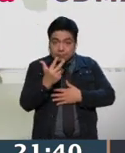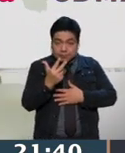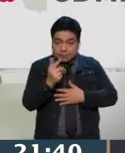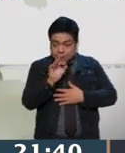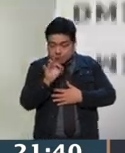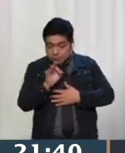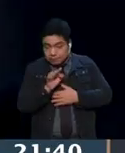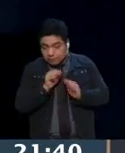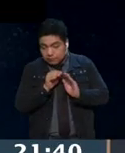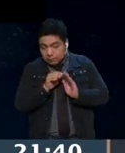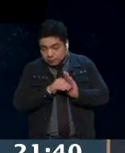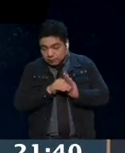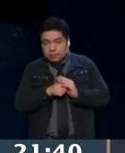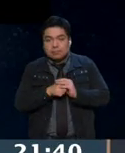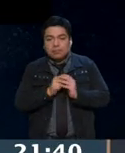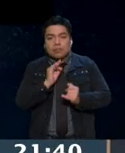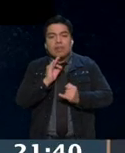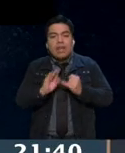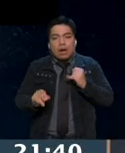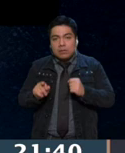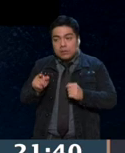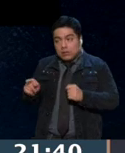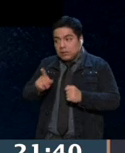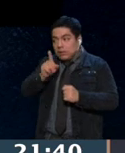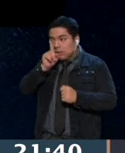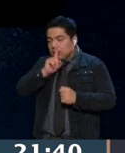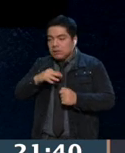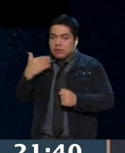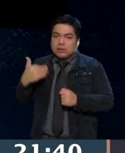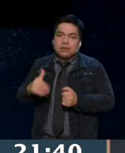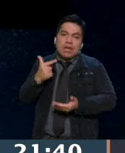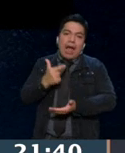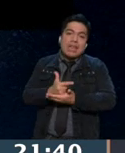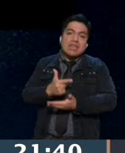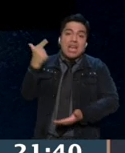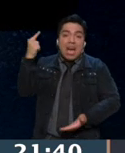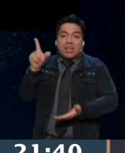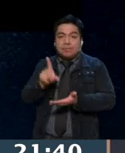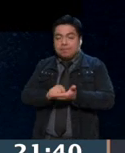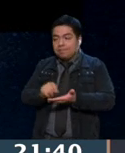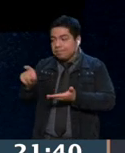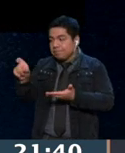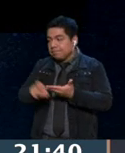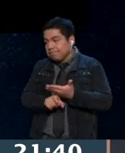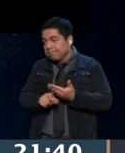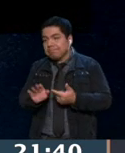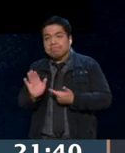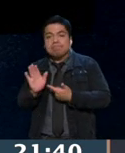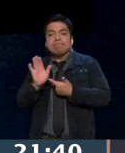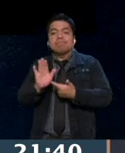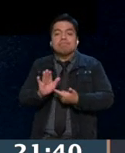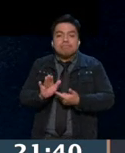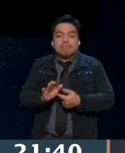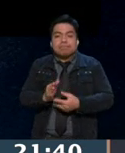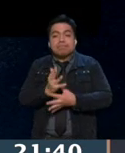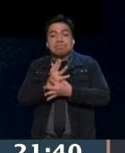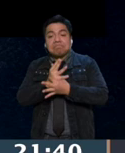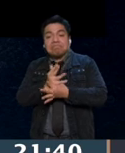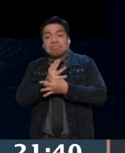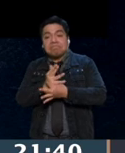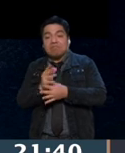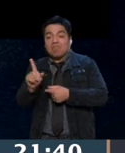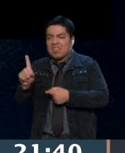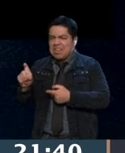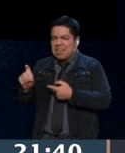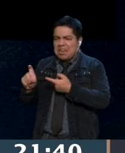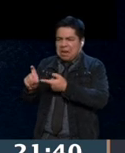58%. La última y más grave mentira difundida por el precandidato opositor se dirigió a las dificultades de escasez de